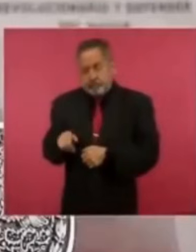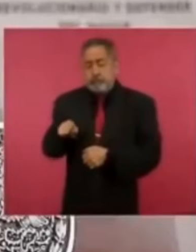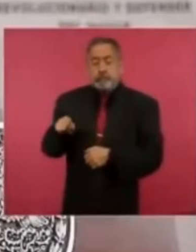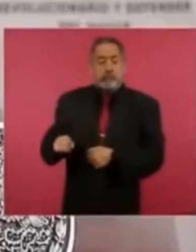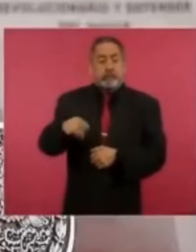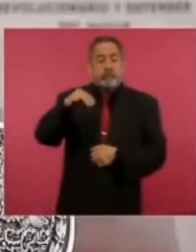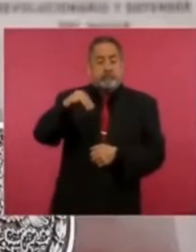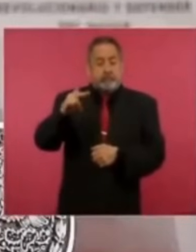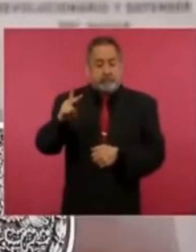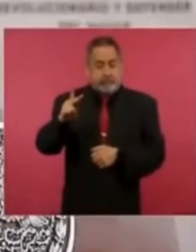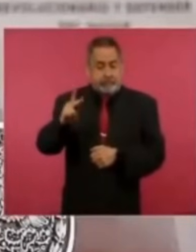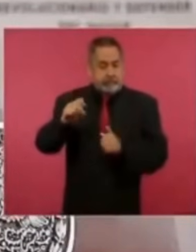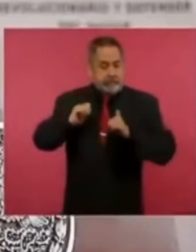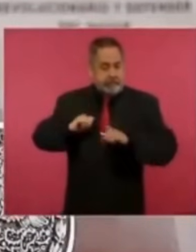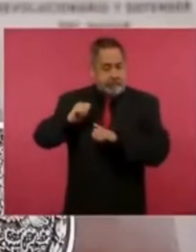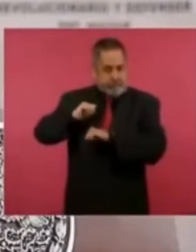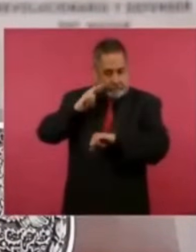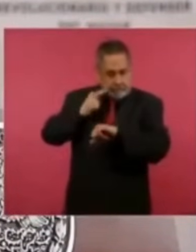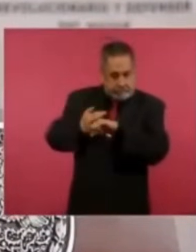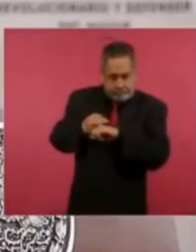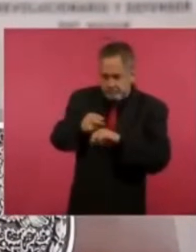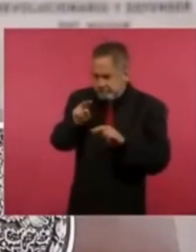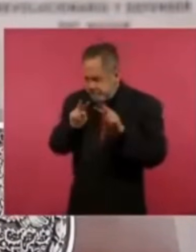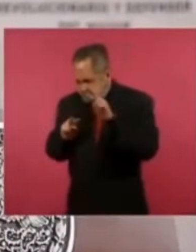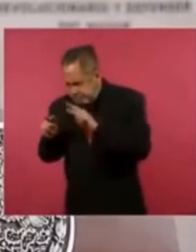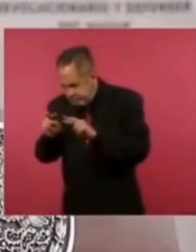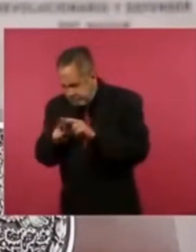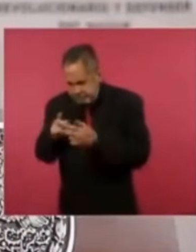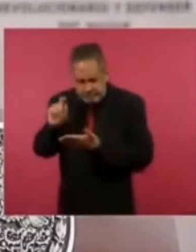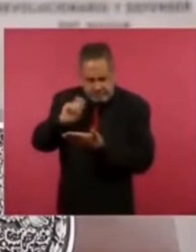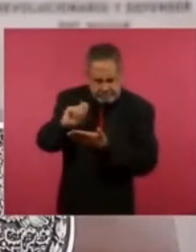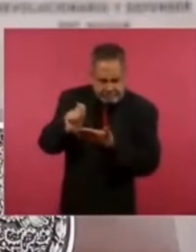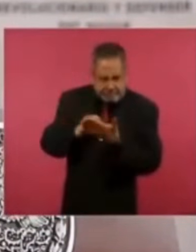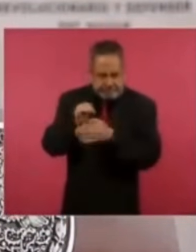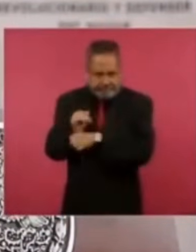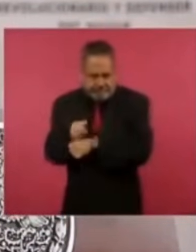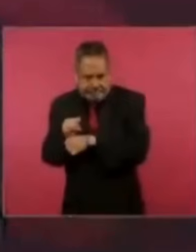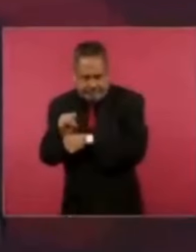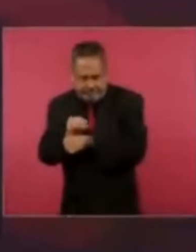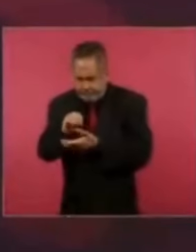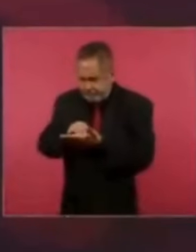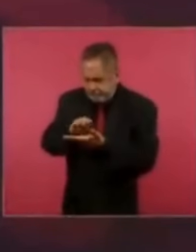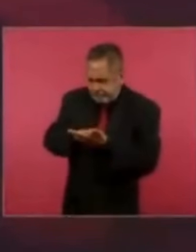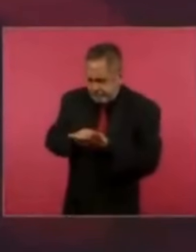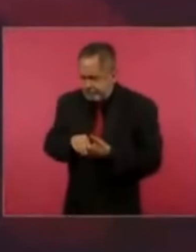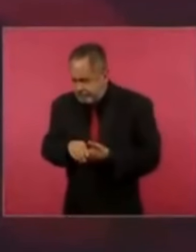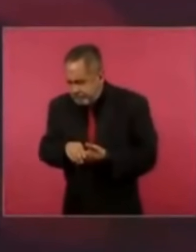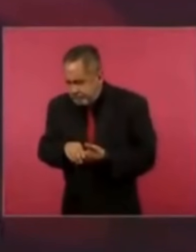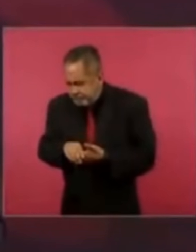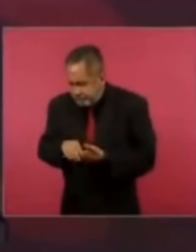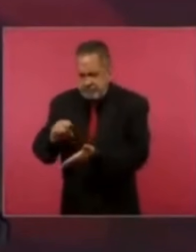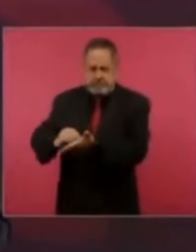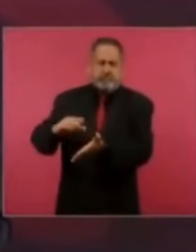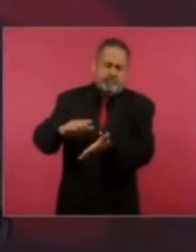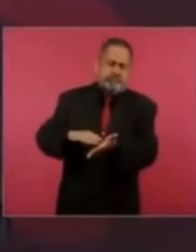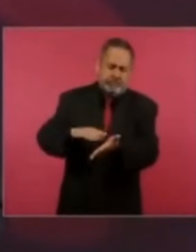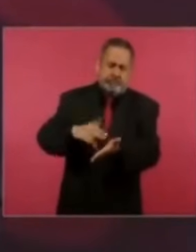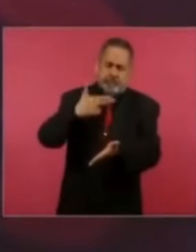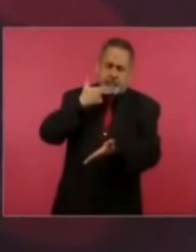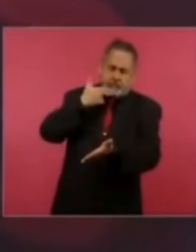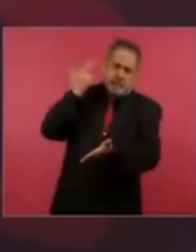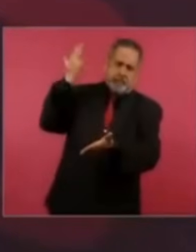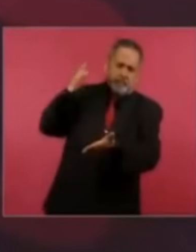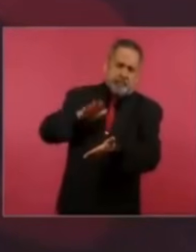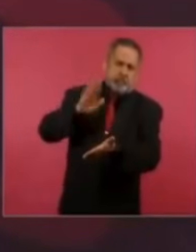Amigos y amigas, y también vamos a ir a lo que dijo el presidente sobre este caso. Vamos a ir primero por